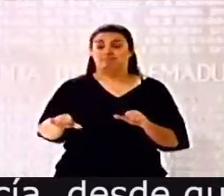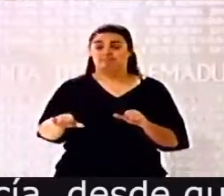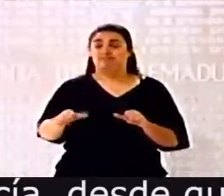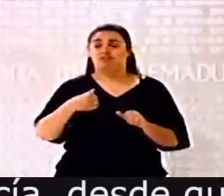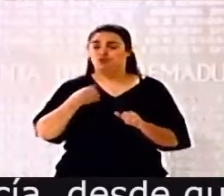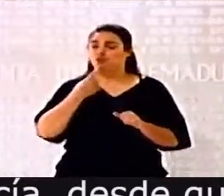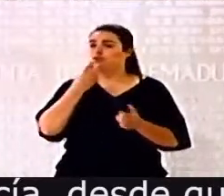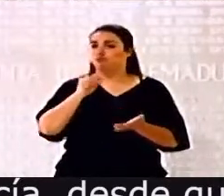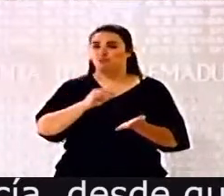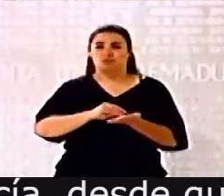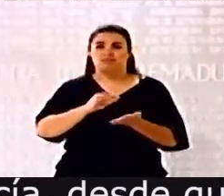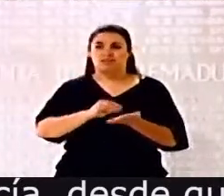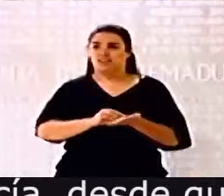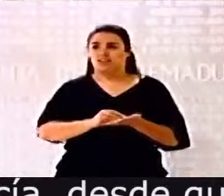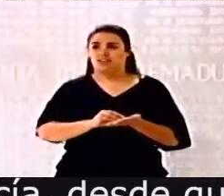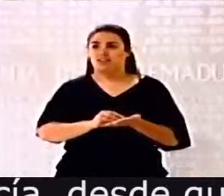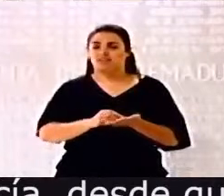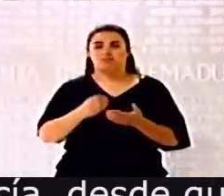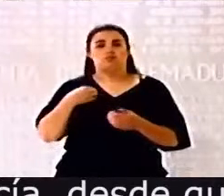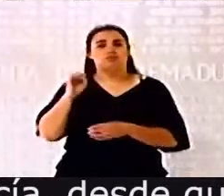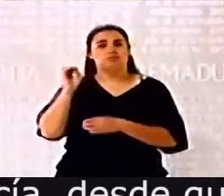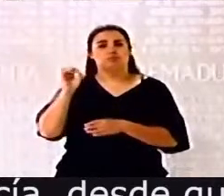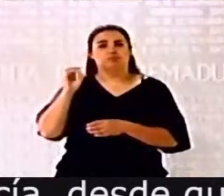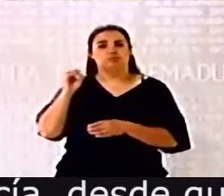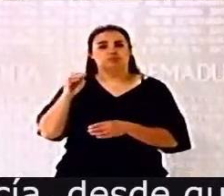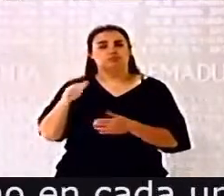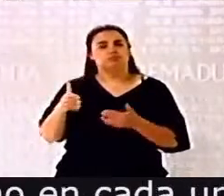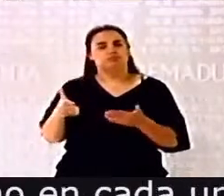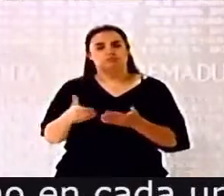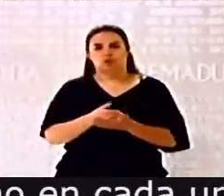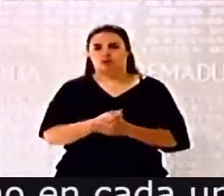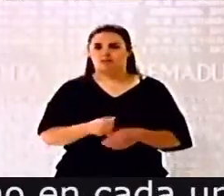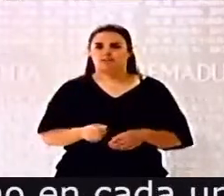he dicho en todas y cada una de mis comparecencias.